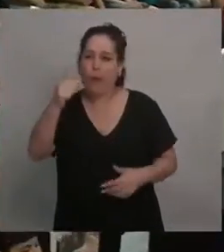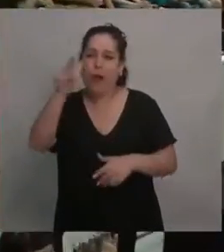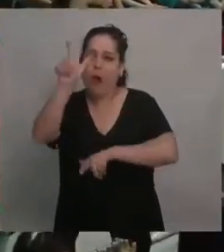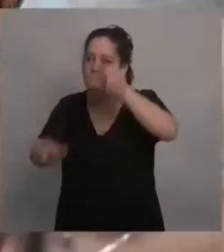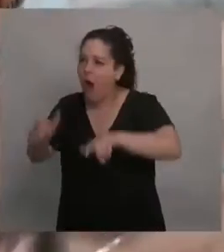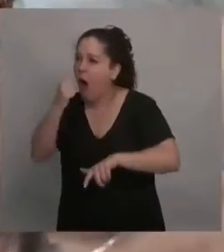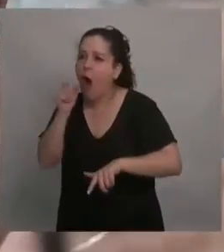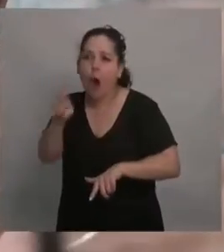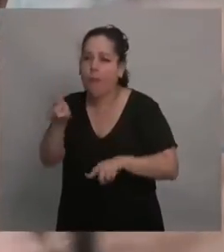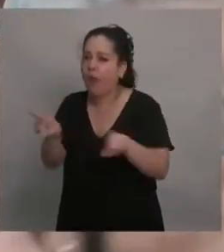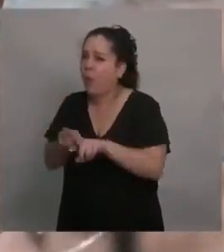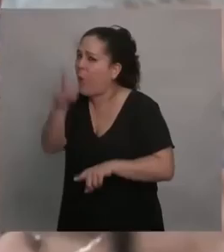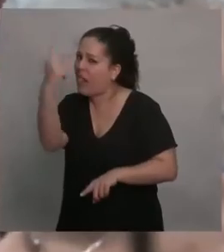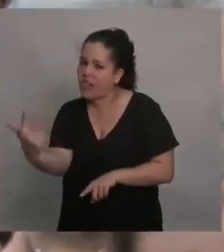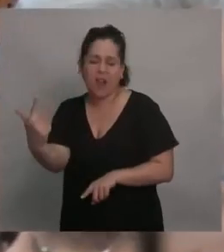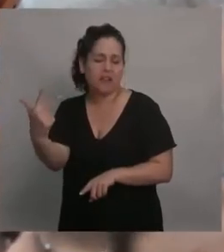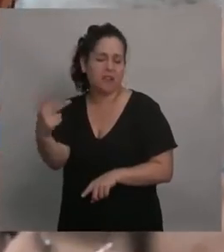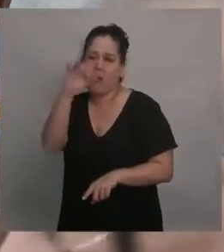nunca mueren.